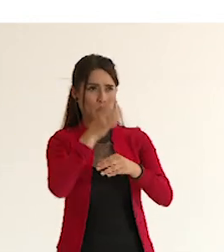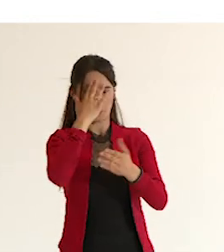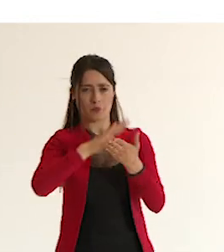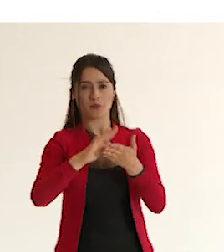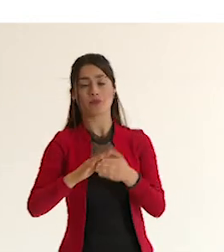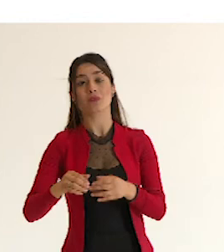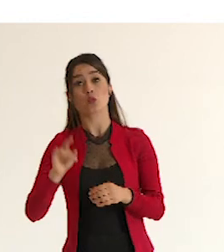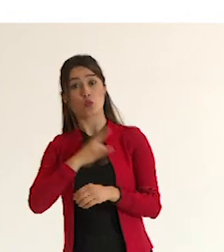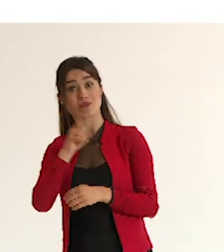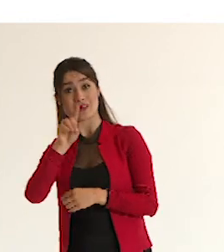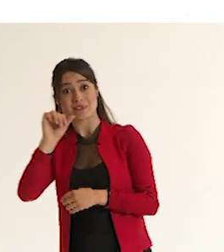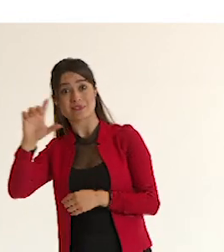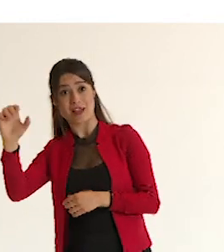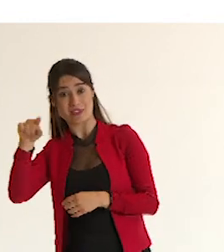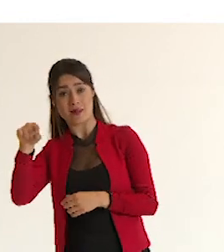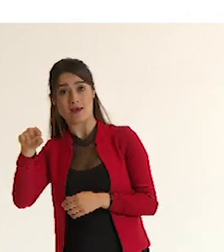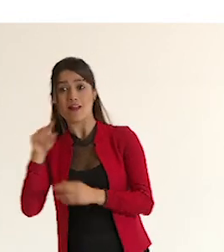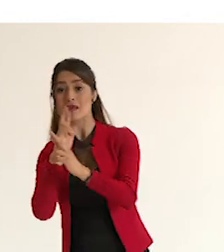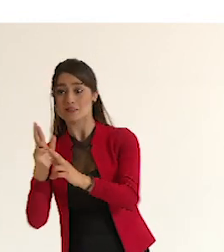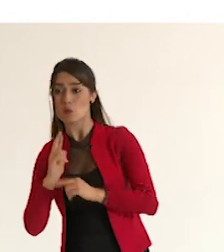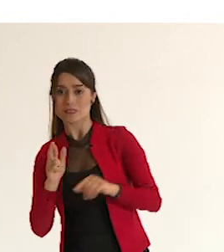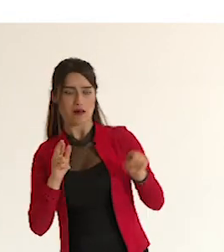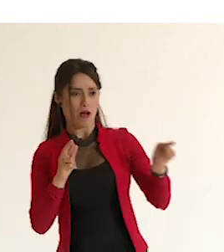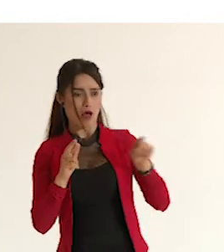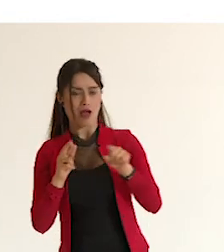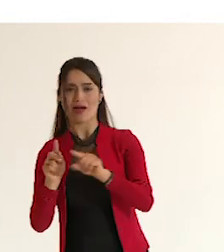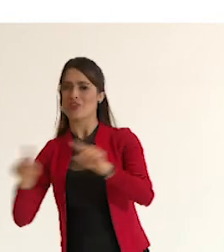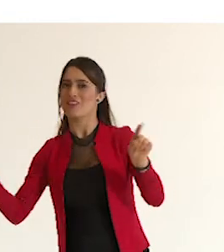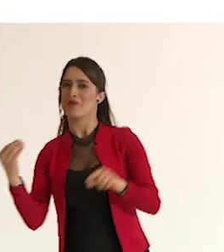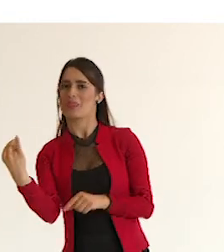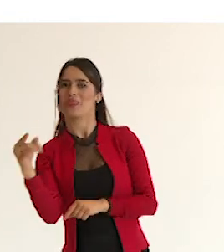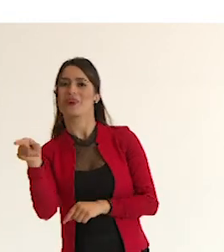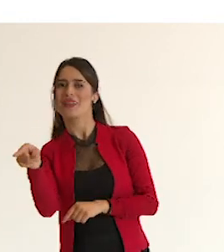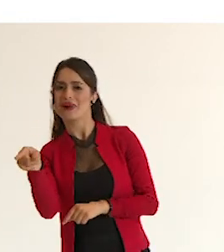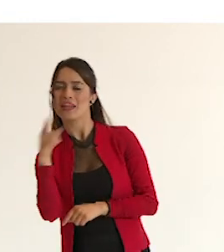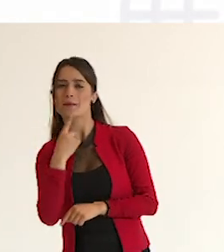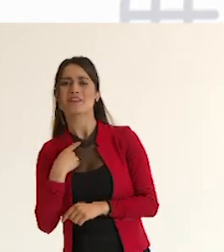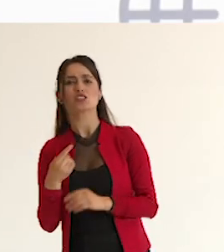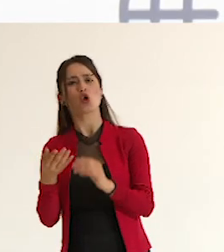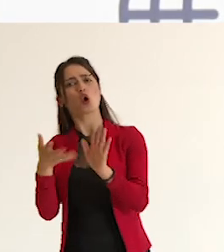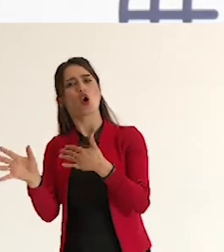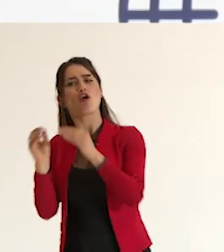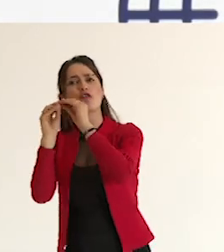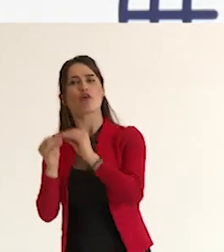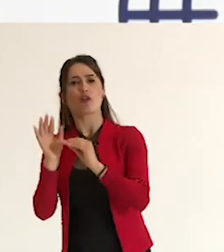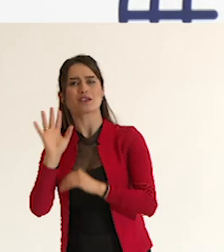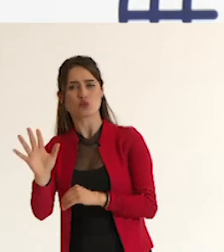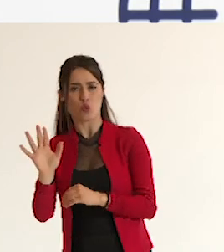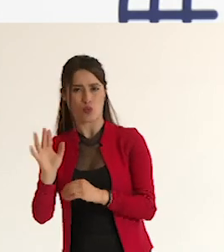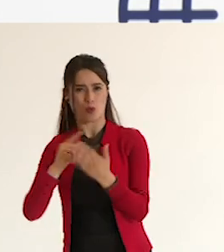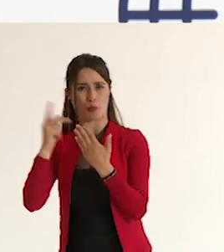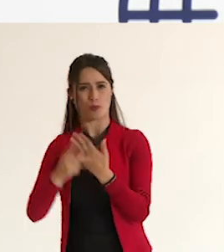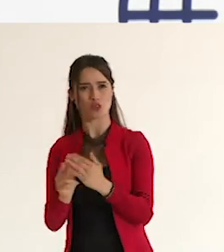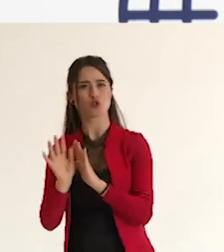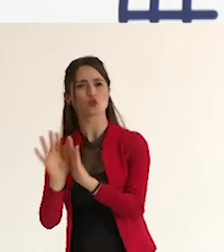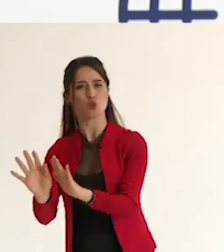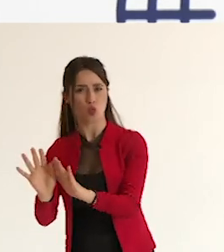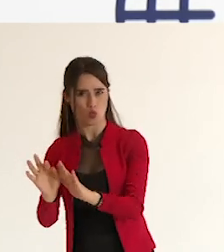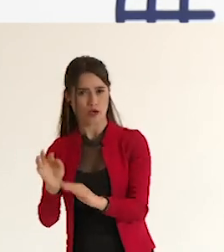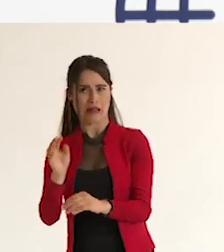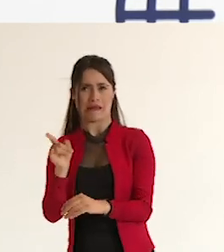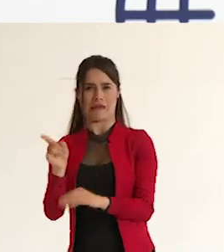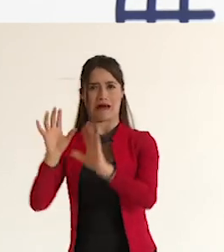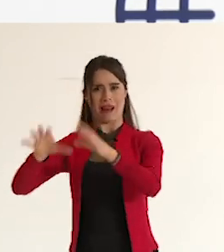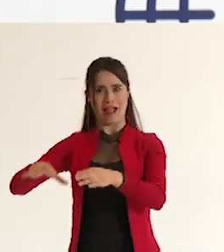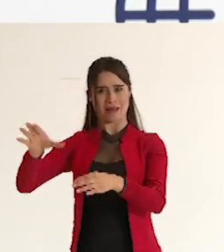aquí si hay una cosa distinta pero tiene que ver mucho es con el tipo de curso el tipo de proyecto qué es lo que está pasando en esa